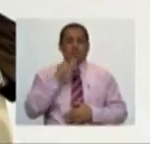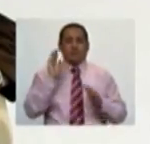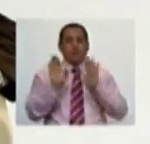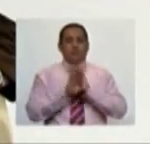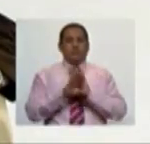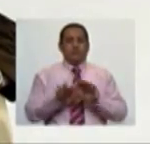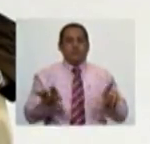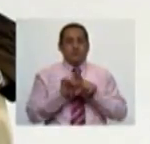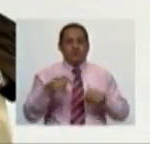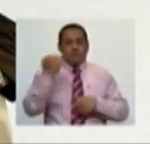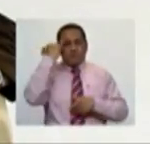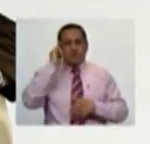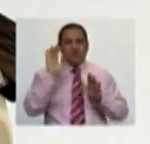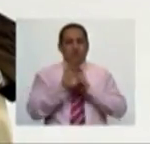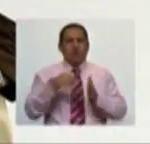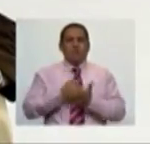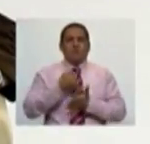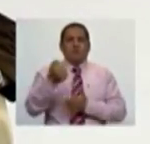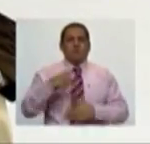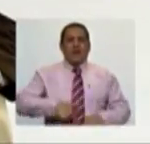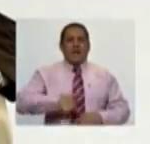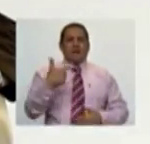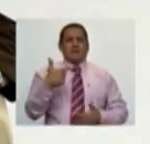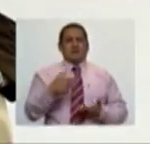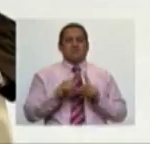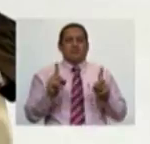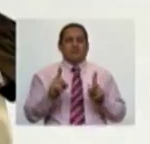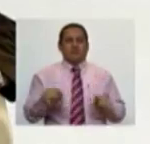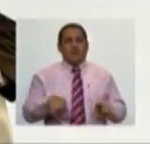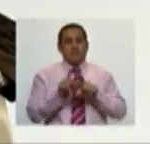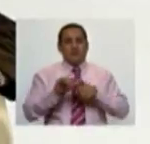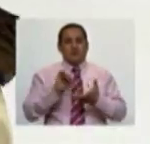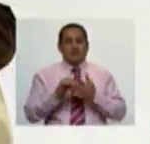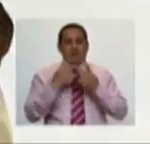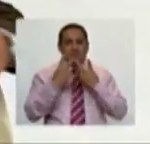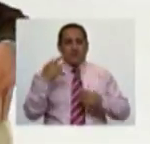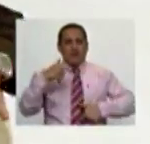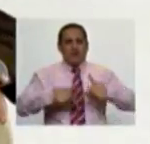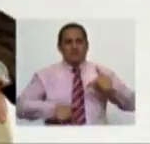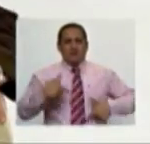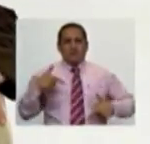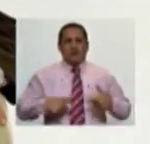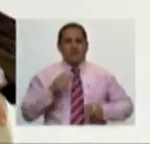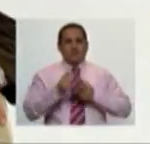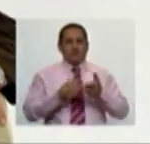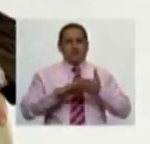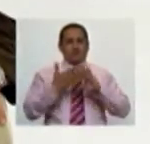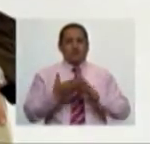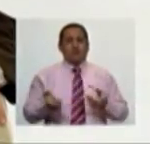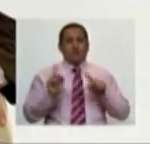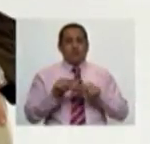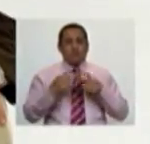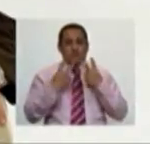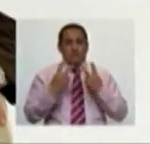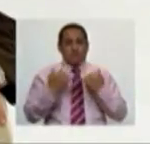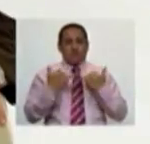mejor que esta idea de comprarse un arma, ¿no? Claro. Con lo cual terminamos armando a la sociedad